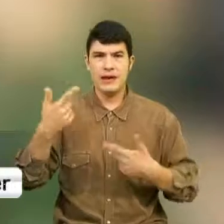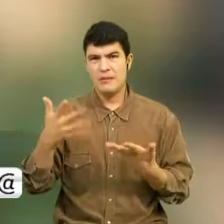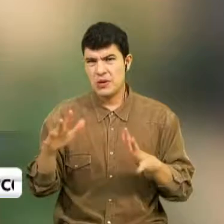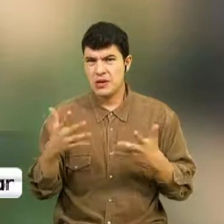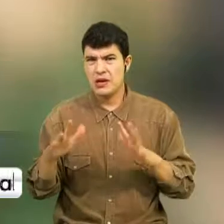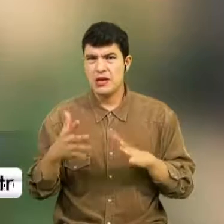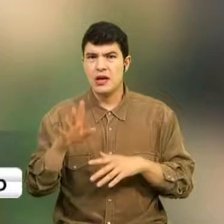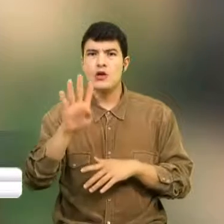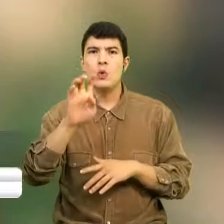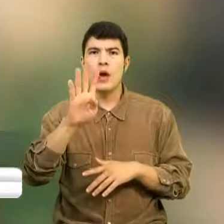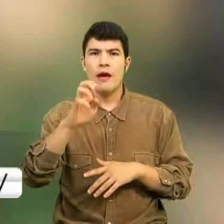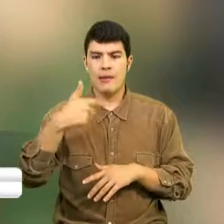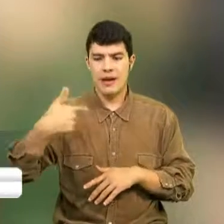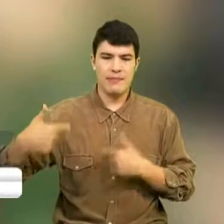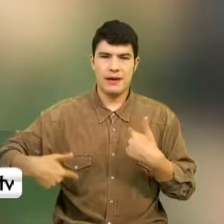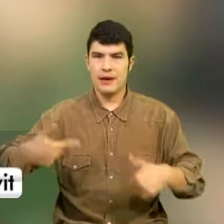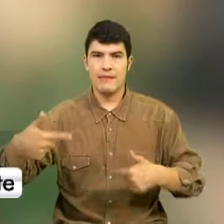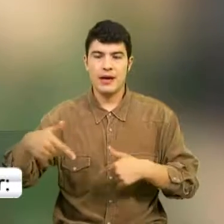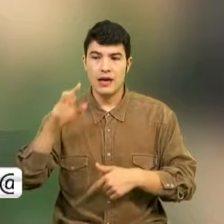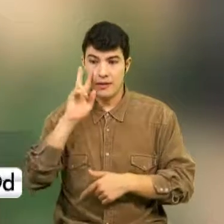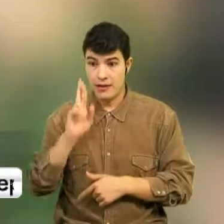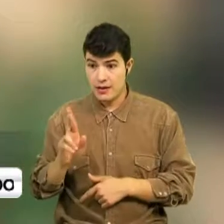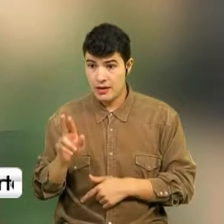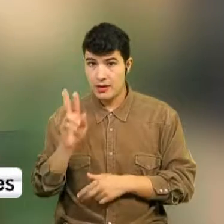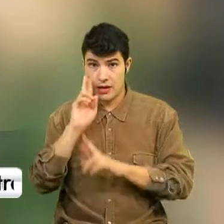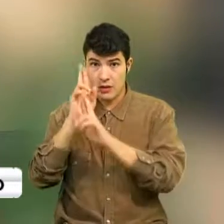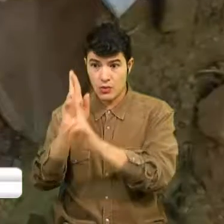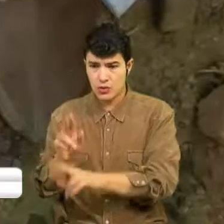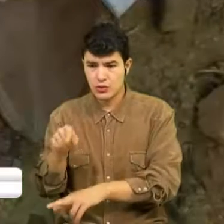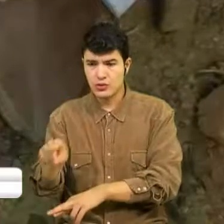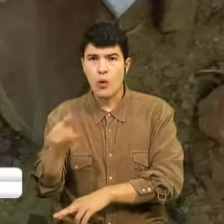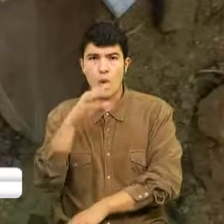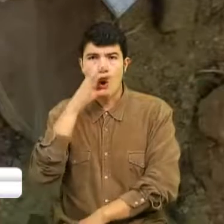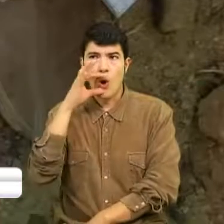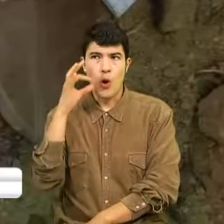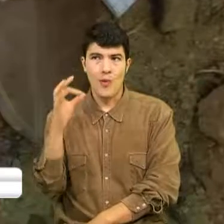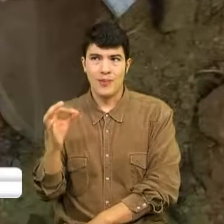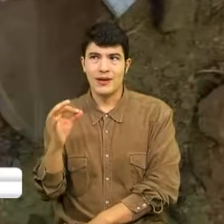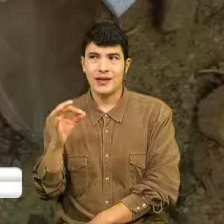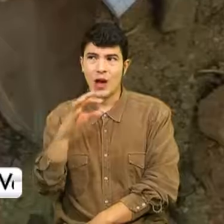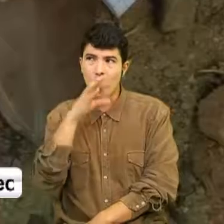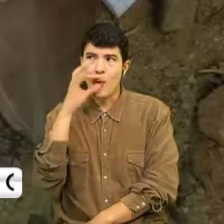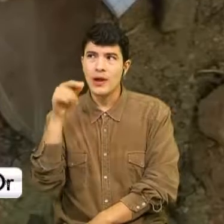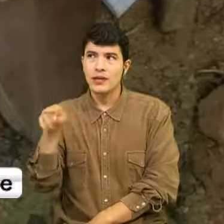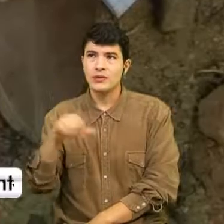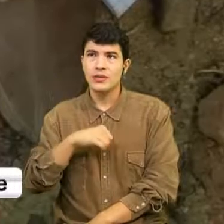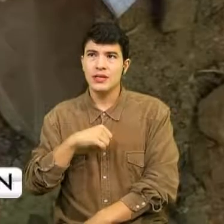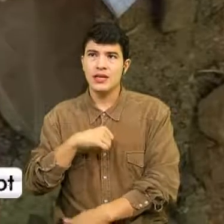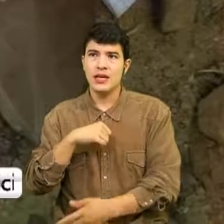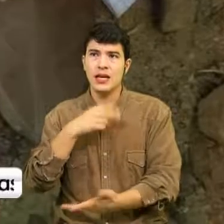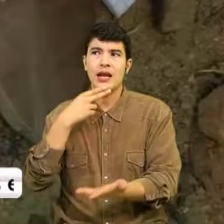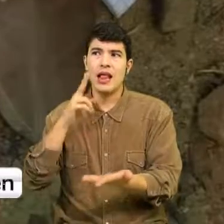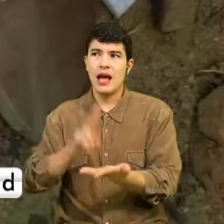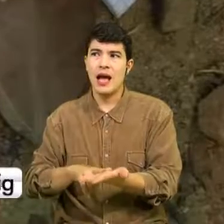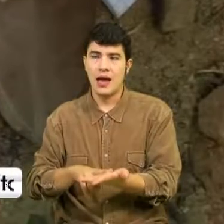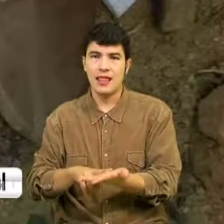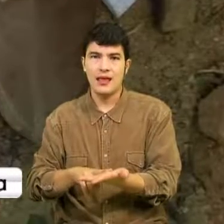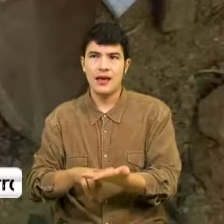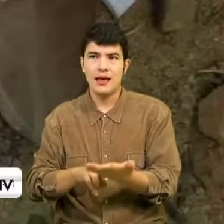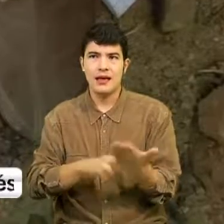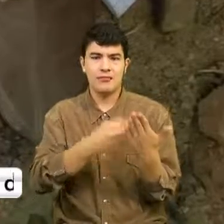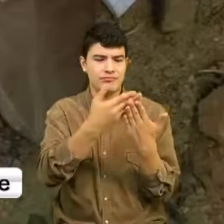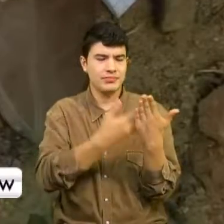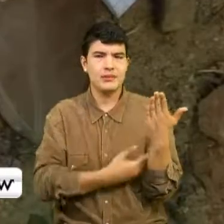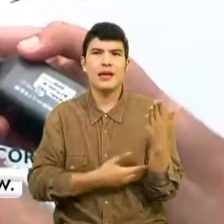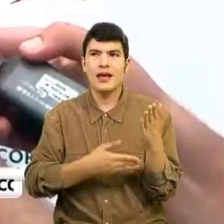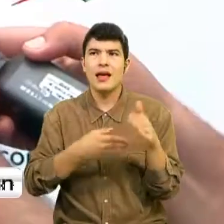9 en total se hizo el reconocimiento es un sujeto que tenía una carta expedida por la agencia colombiana